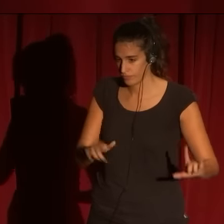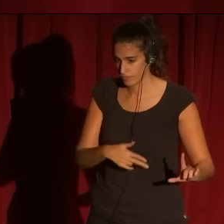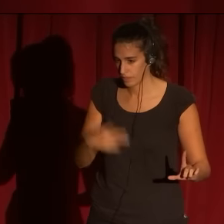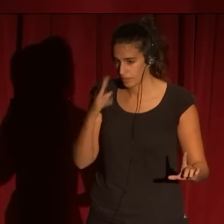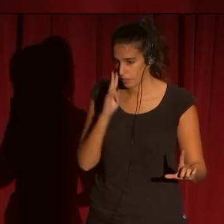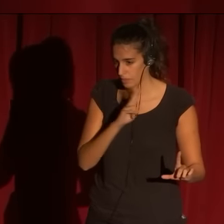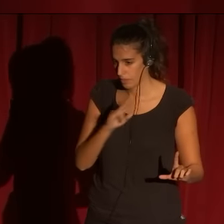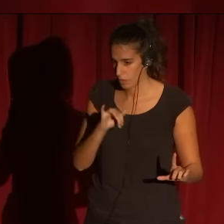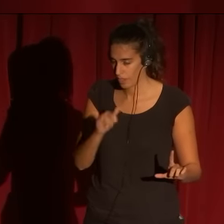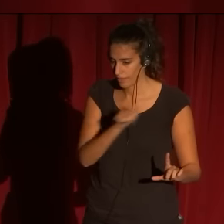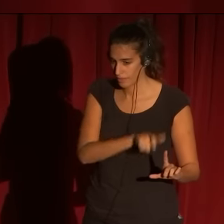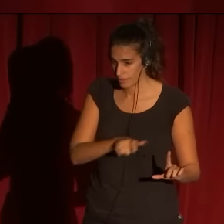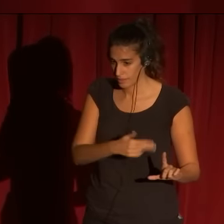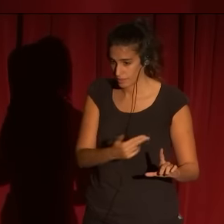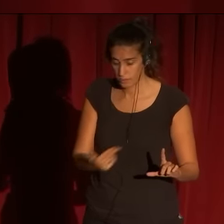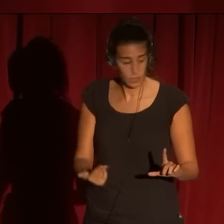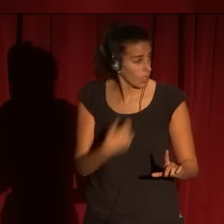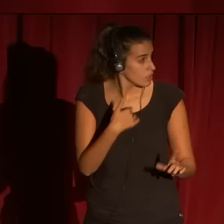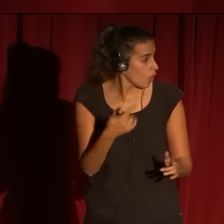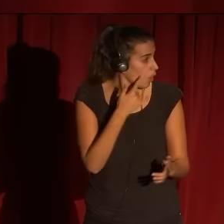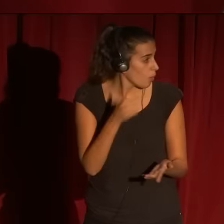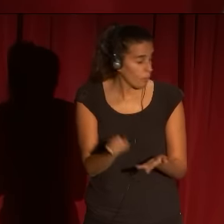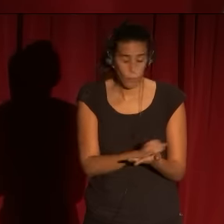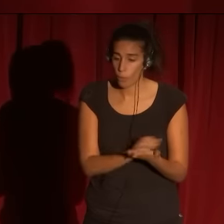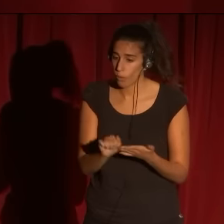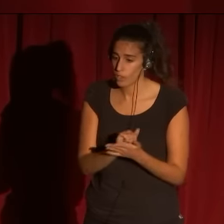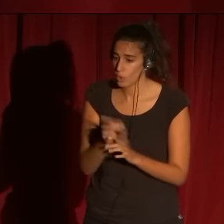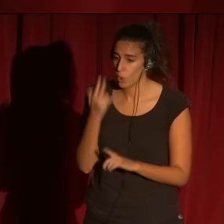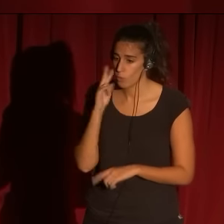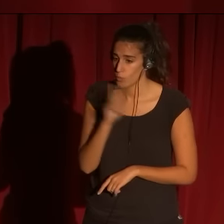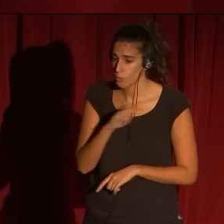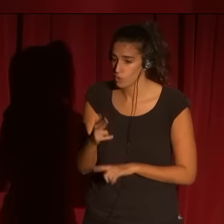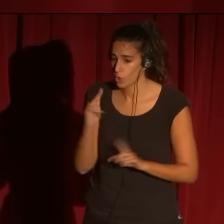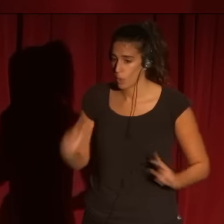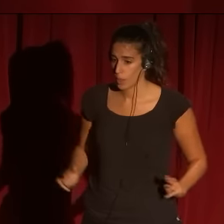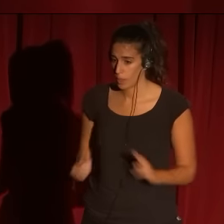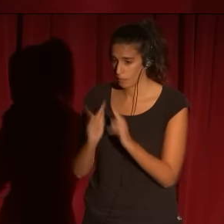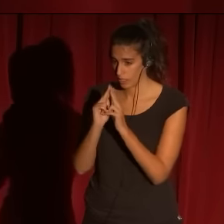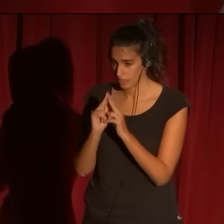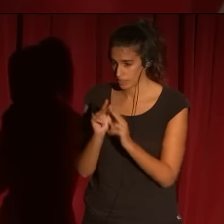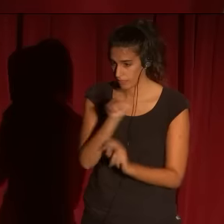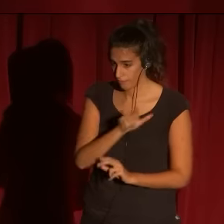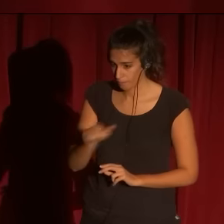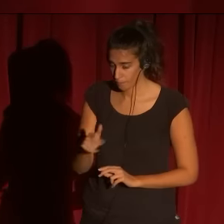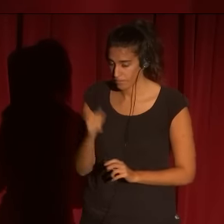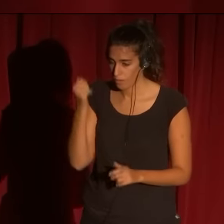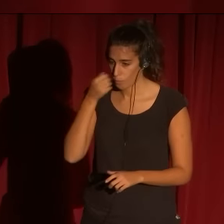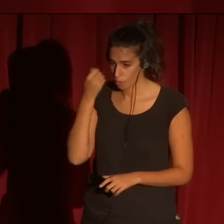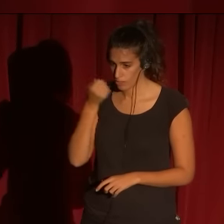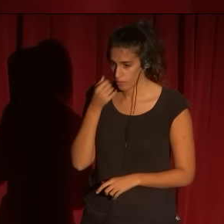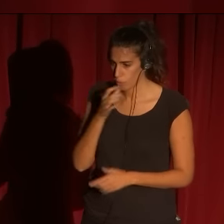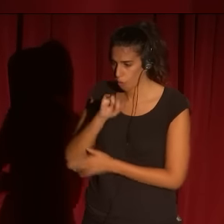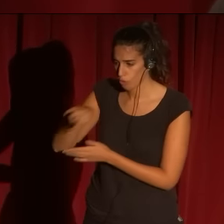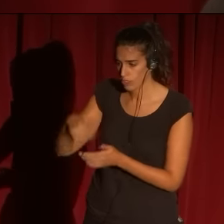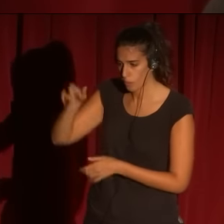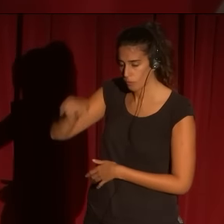rubens pinta las figuras él pinta un boceto que está en el lubre en el que él pinta las figuras y también el bodegón y lo pinta porque ha contratado un bodegona